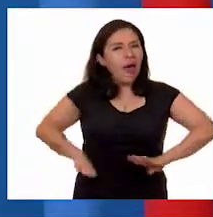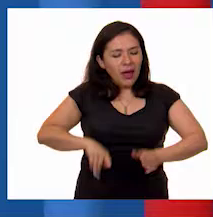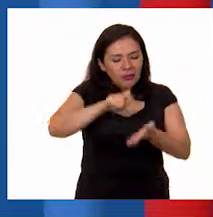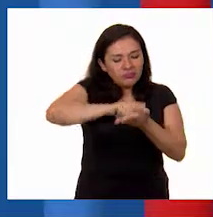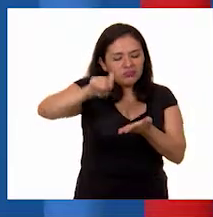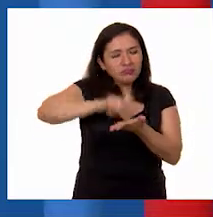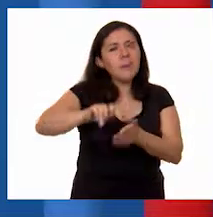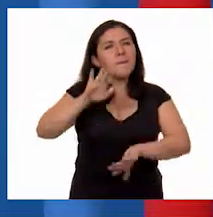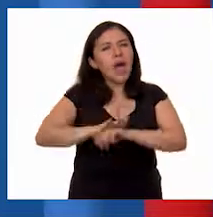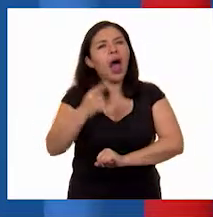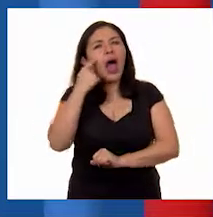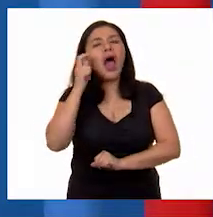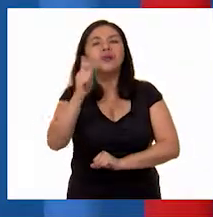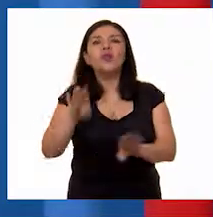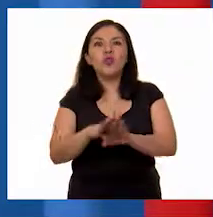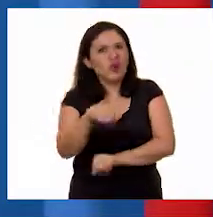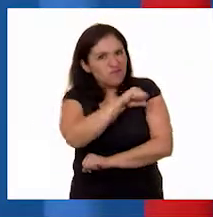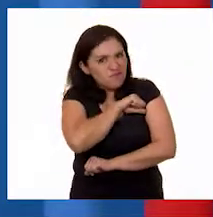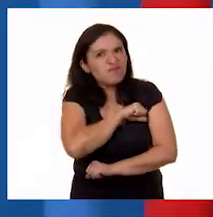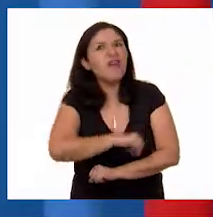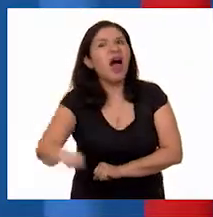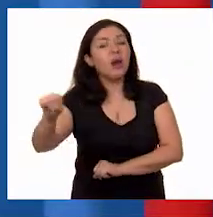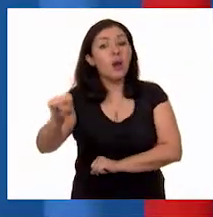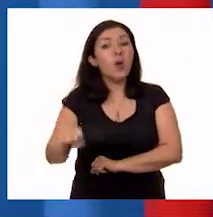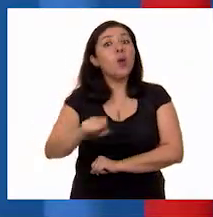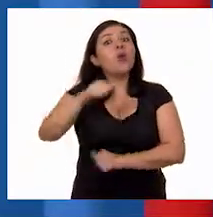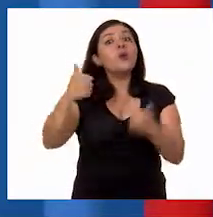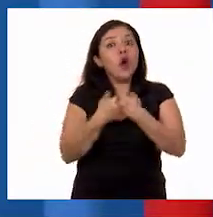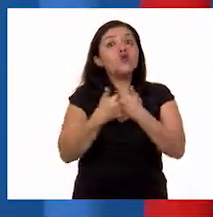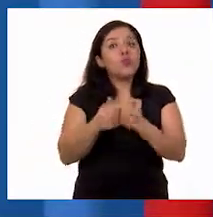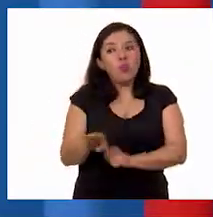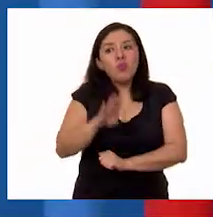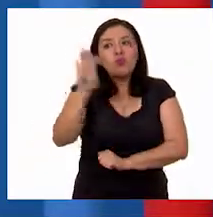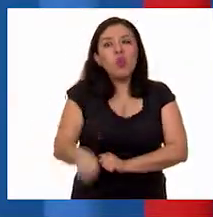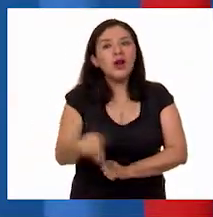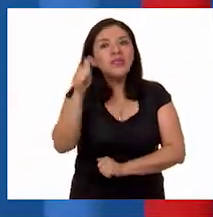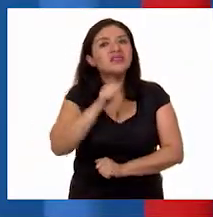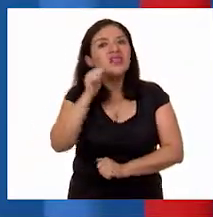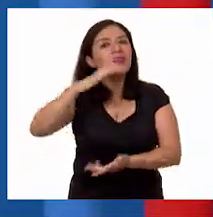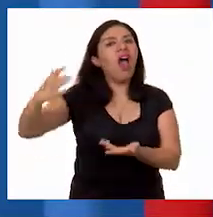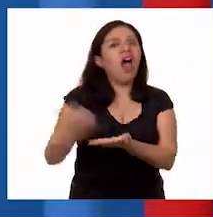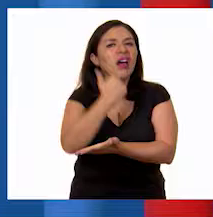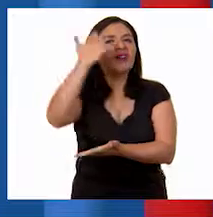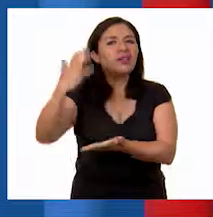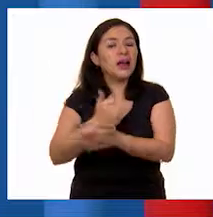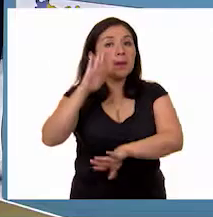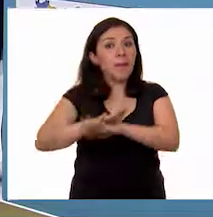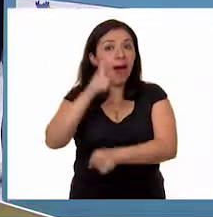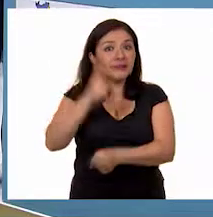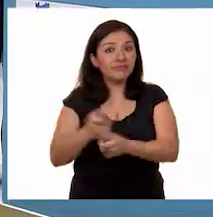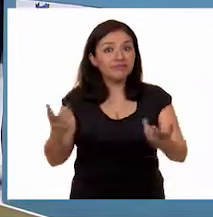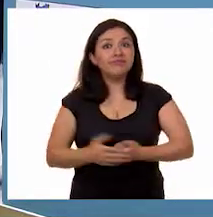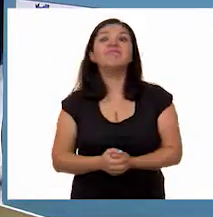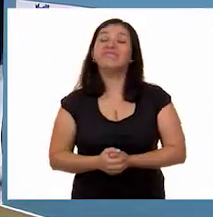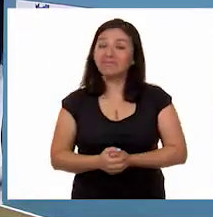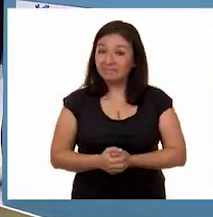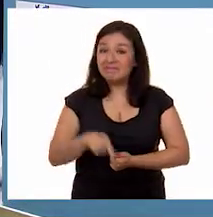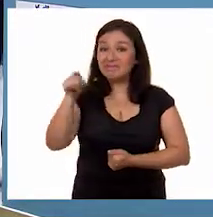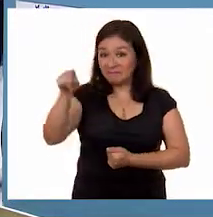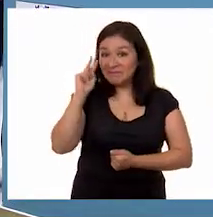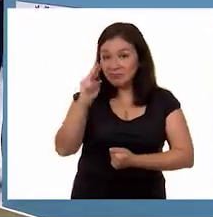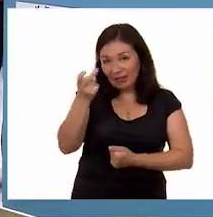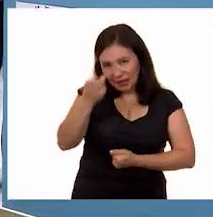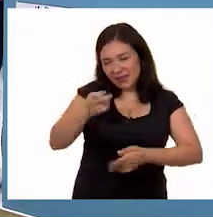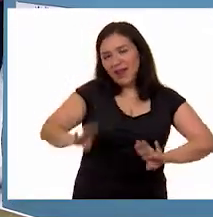obra predominan los relatos crueles, donde la muerte pues siempre triunfa sobre los seres humanos. Es una forma de verlo,